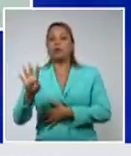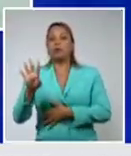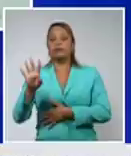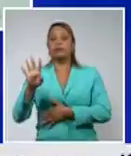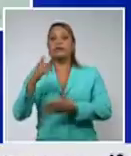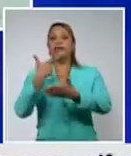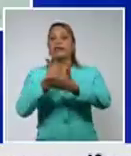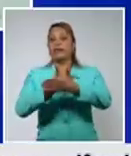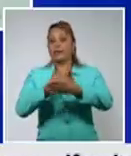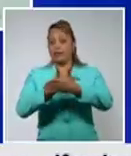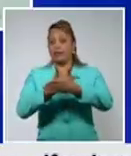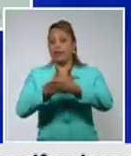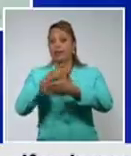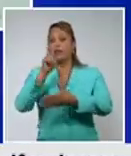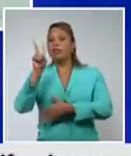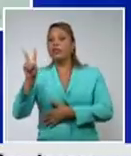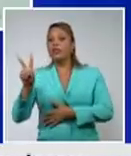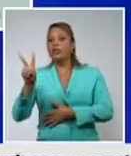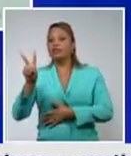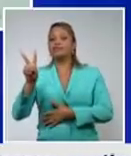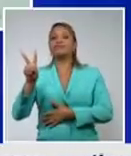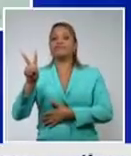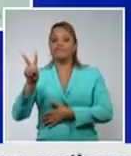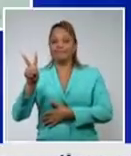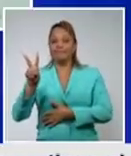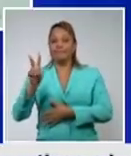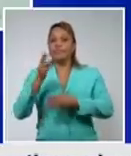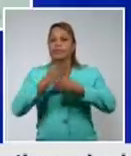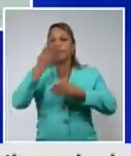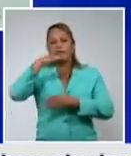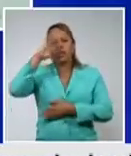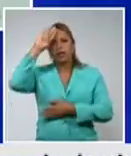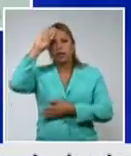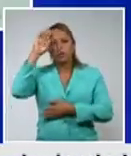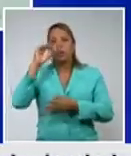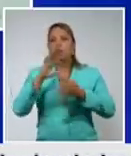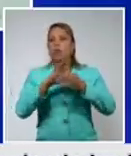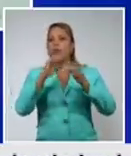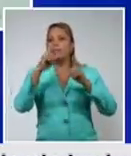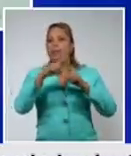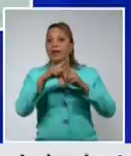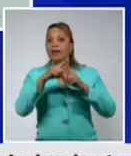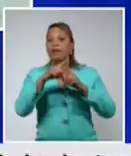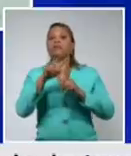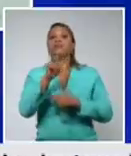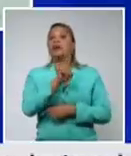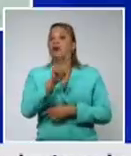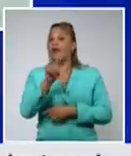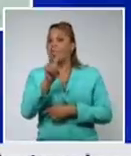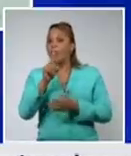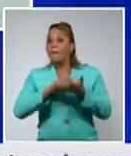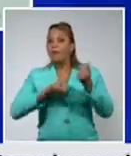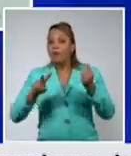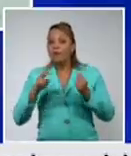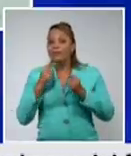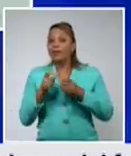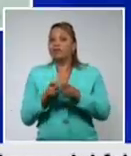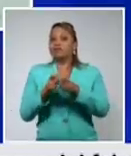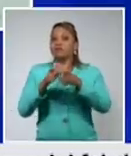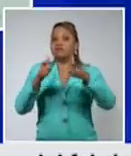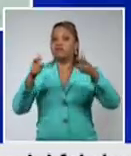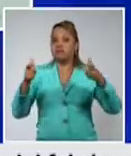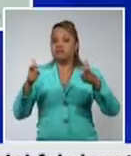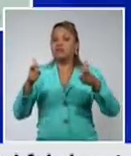el municipio Yara con 2. Santiago de Cuba y Guantánamo, 2 provincias que tuvieron una transmisión muy elevada,